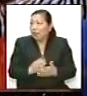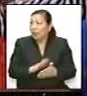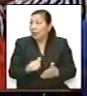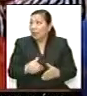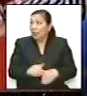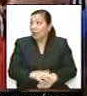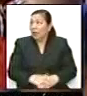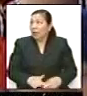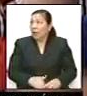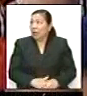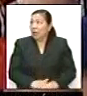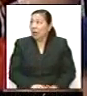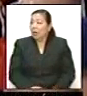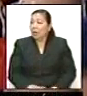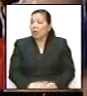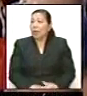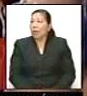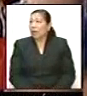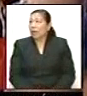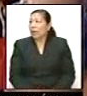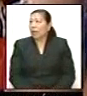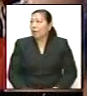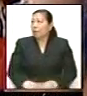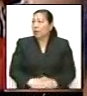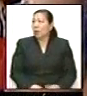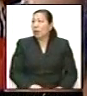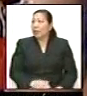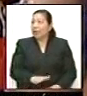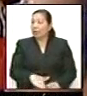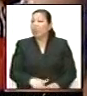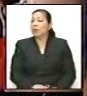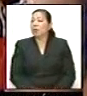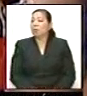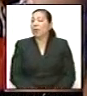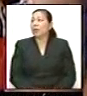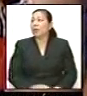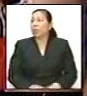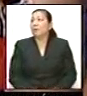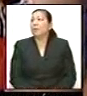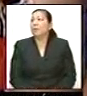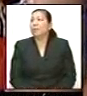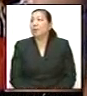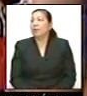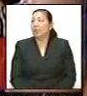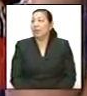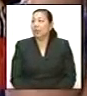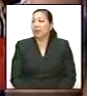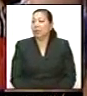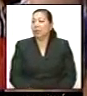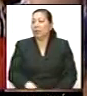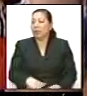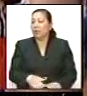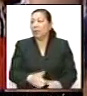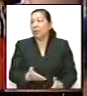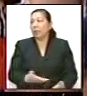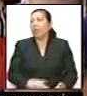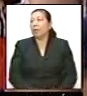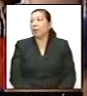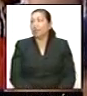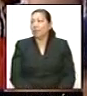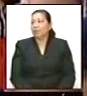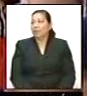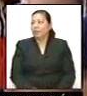encaminados hacia otra digamos este otros objetivos sin embargo no deja de preocupar